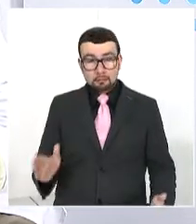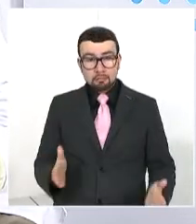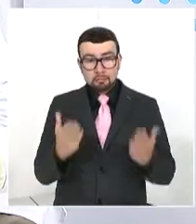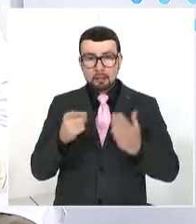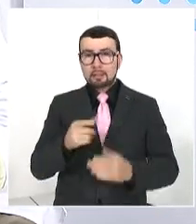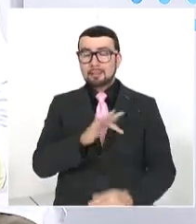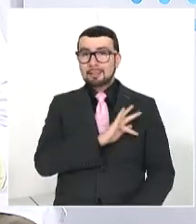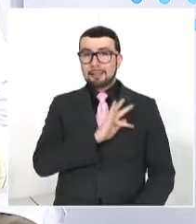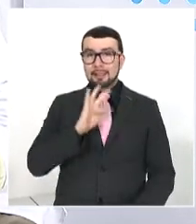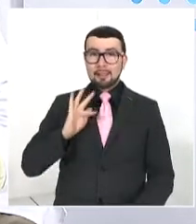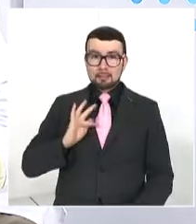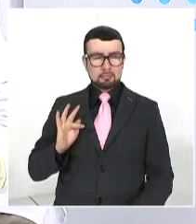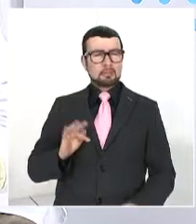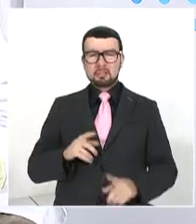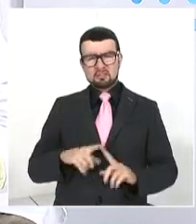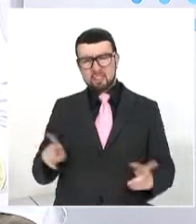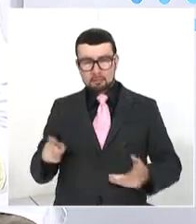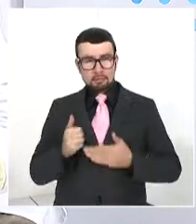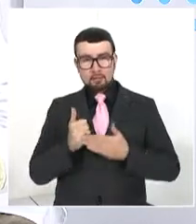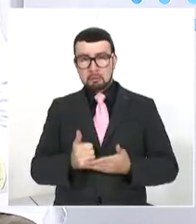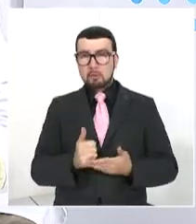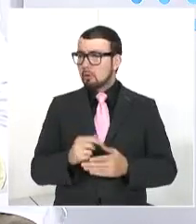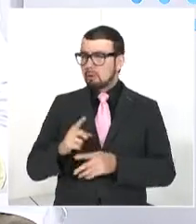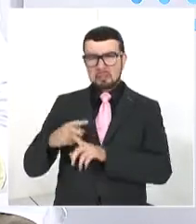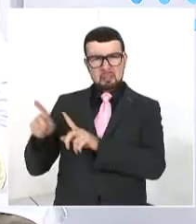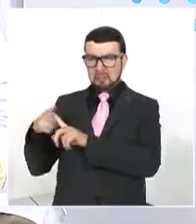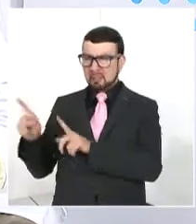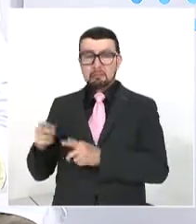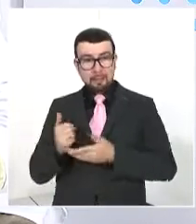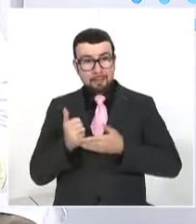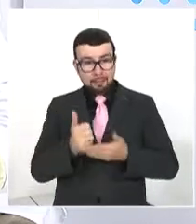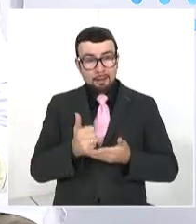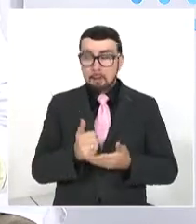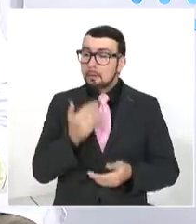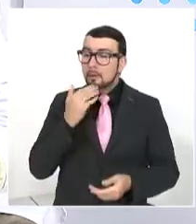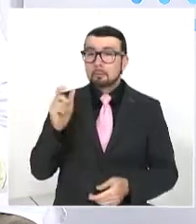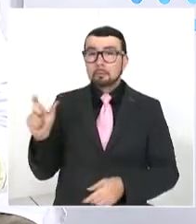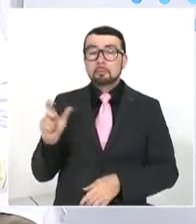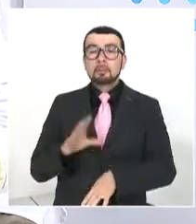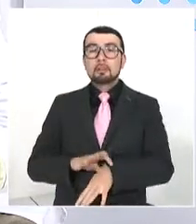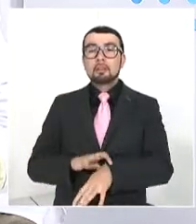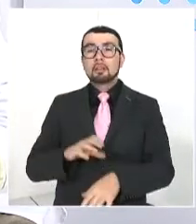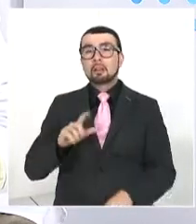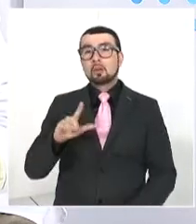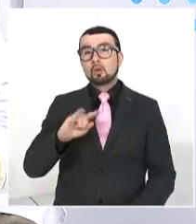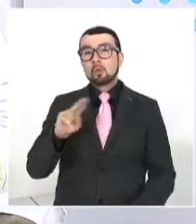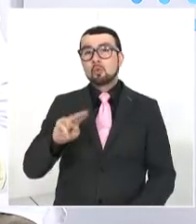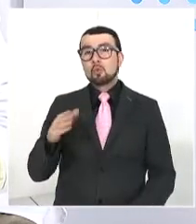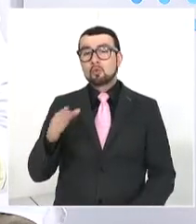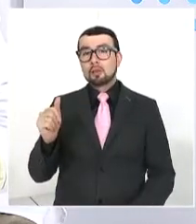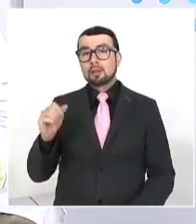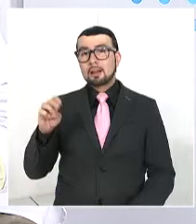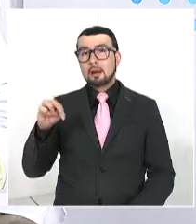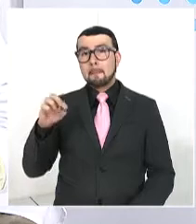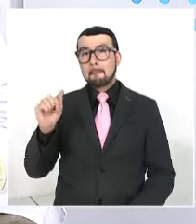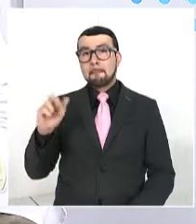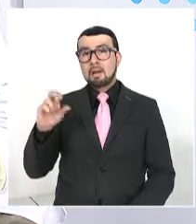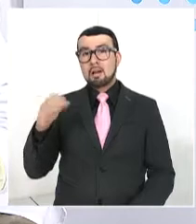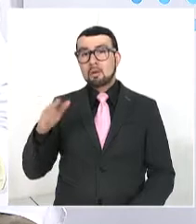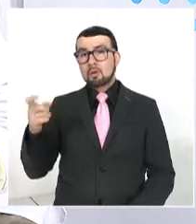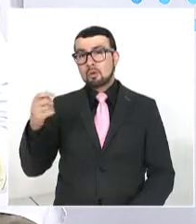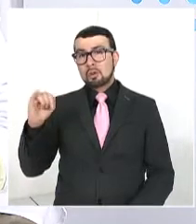terapias diferentes que no le habían hecho. Entonces la doctora Luz Amparo Gil empezó a hacerle terapias con